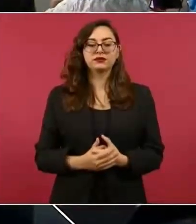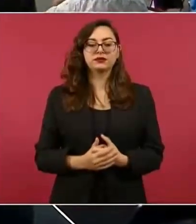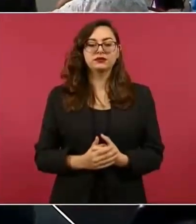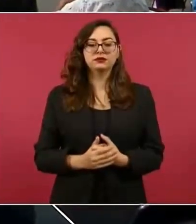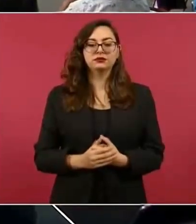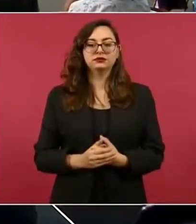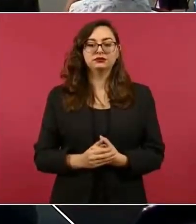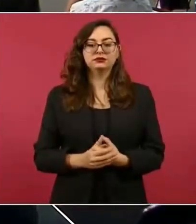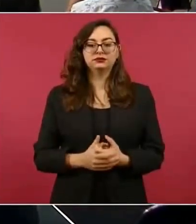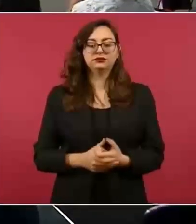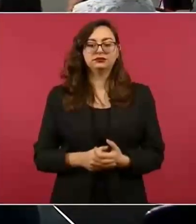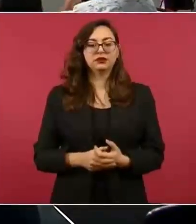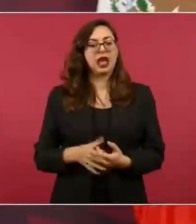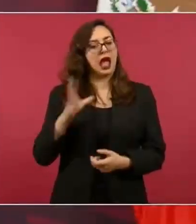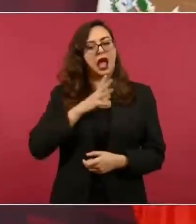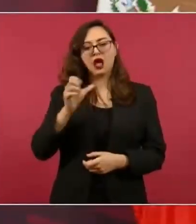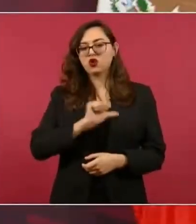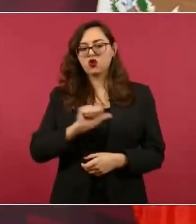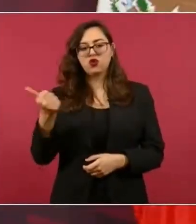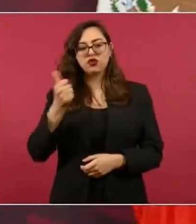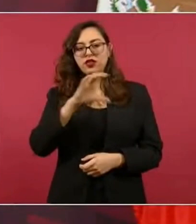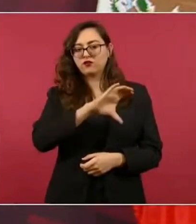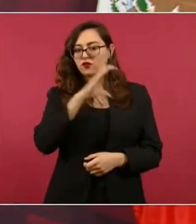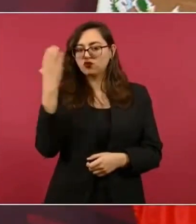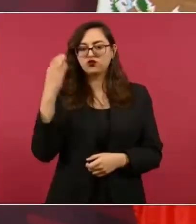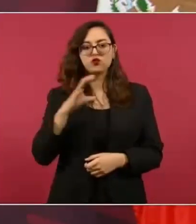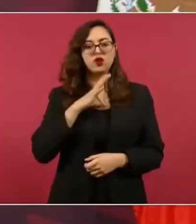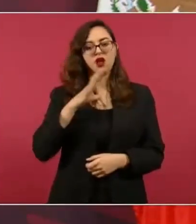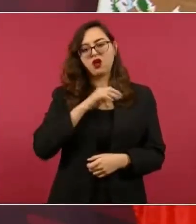No, pero hay otra. Esa no.